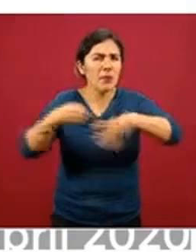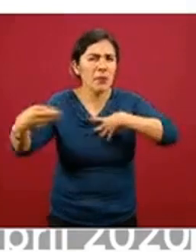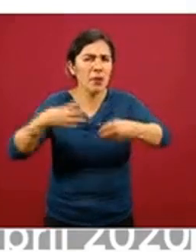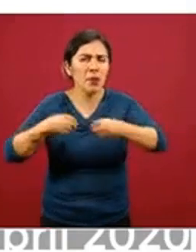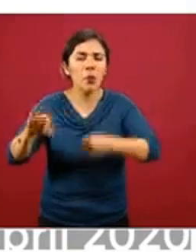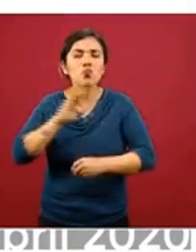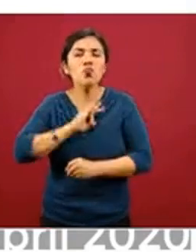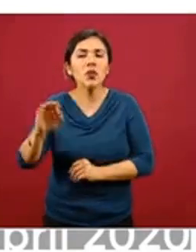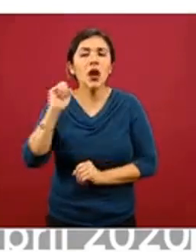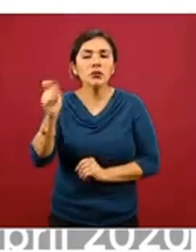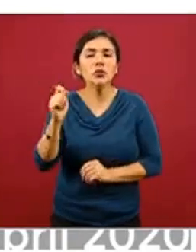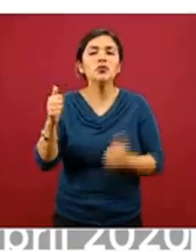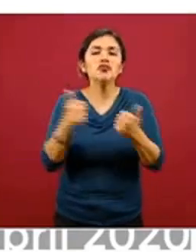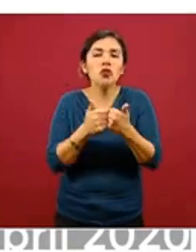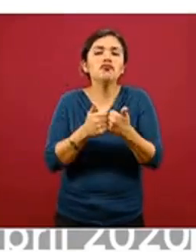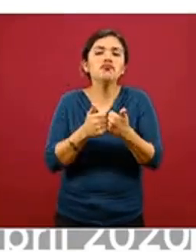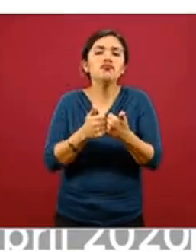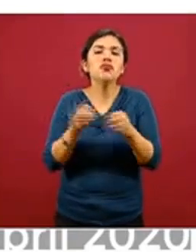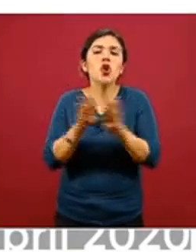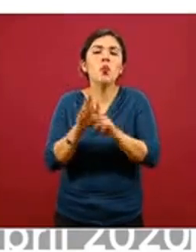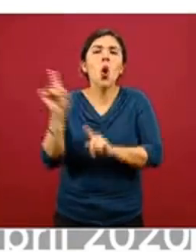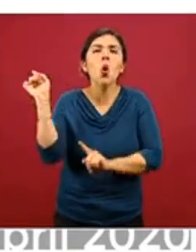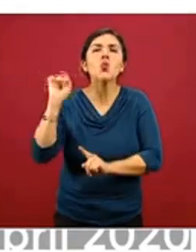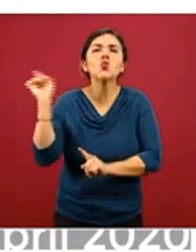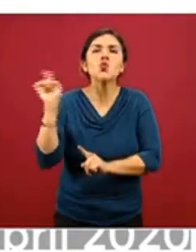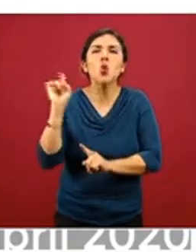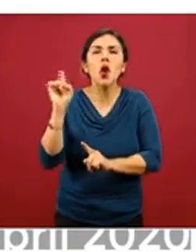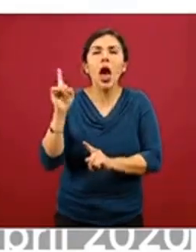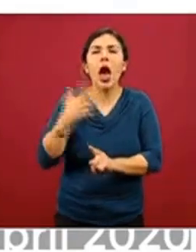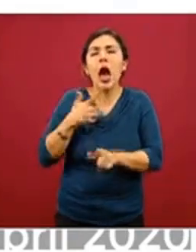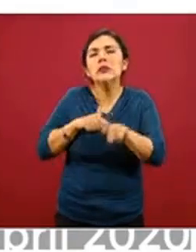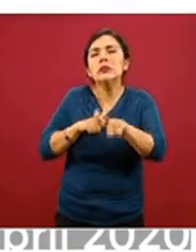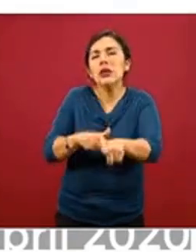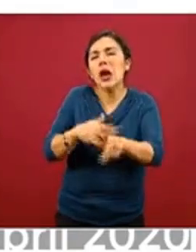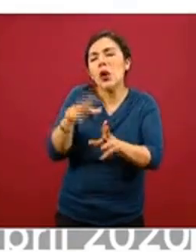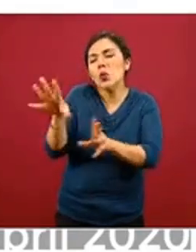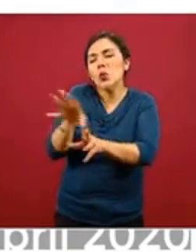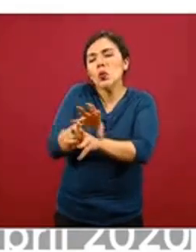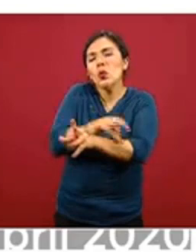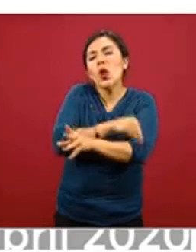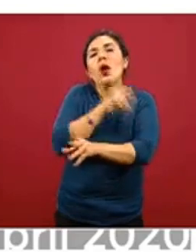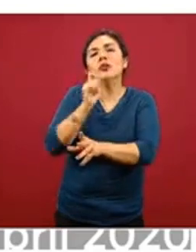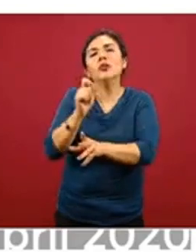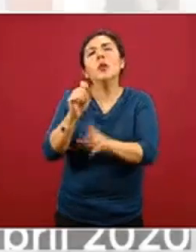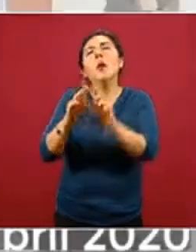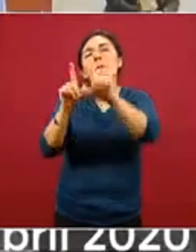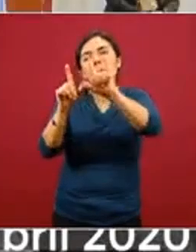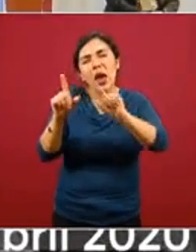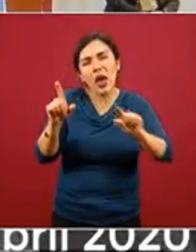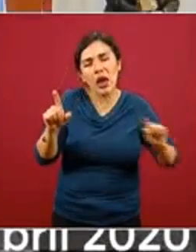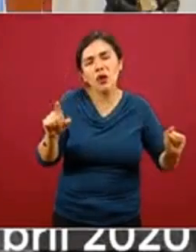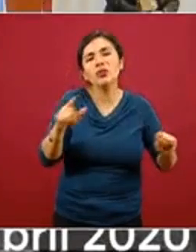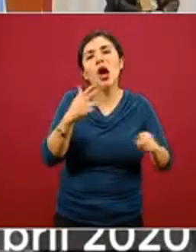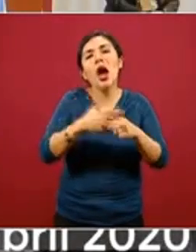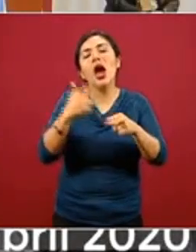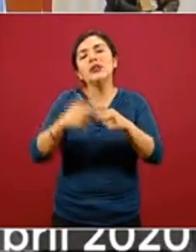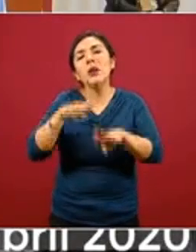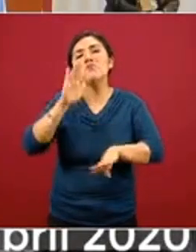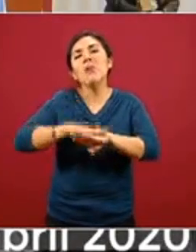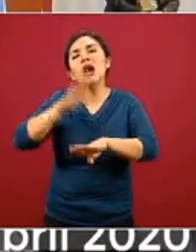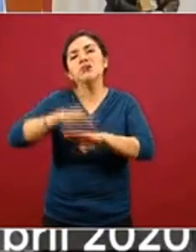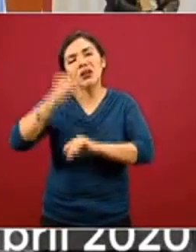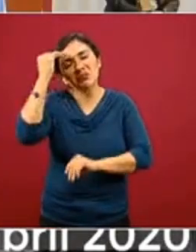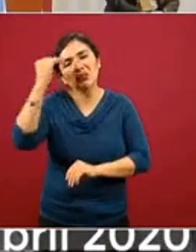un hilo, una cola, una continuidad de la epidemia ya con una transmisión muy baja que se extiende por